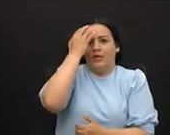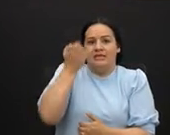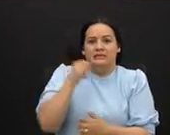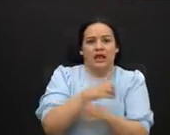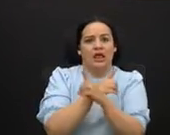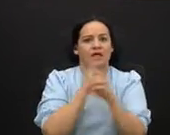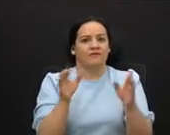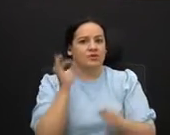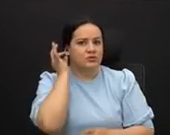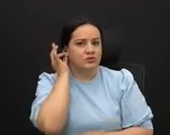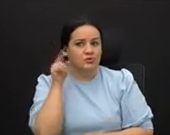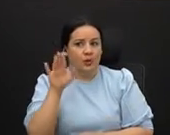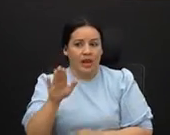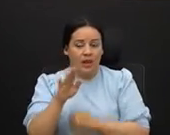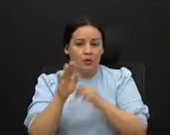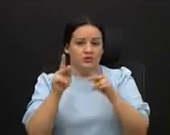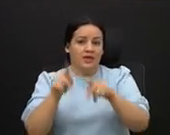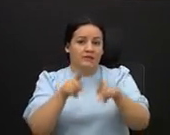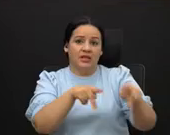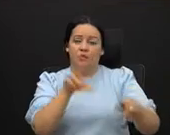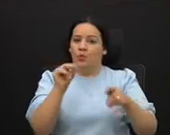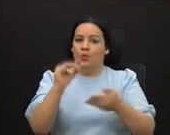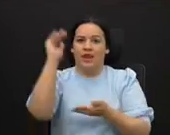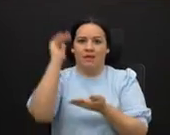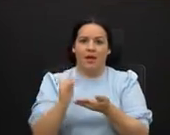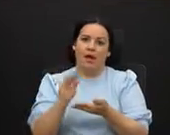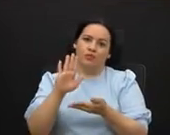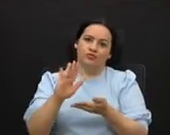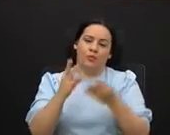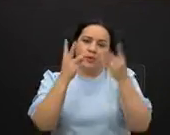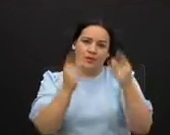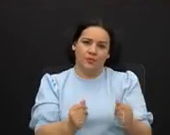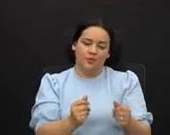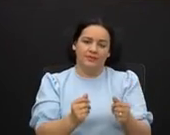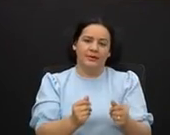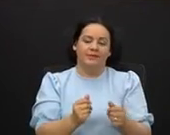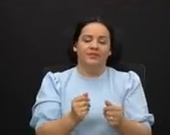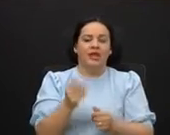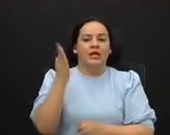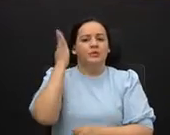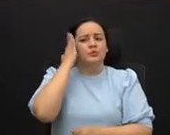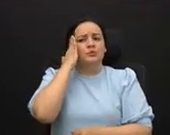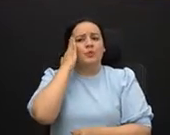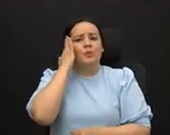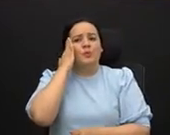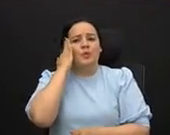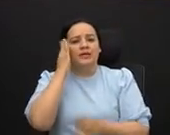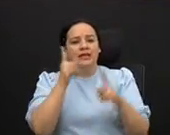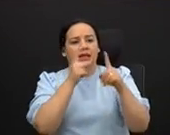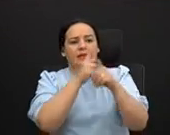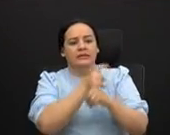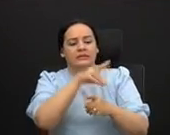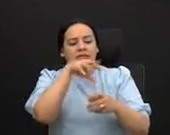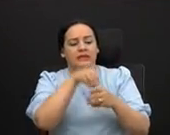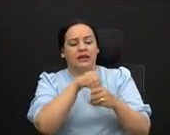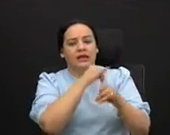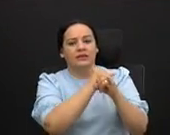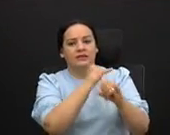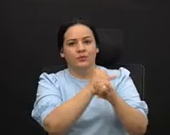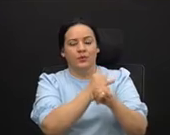no hubiera bajado su presupuesto. Sobre la supuesta crisis interna que vive la institución,